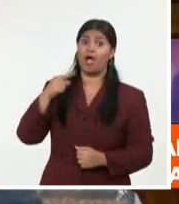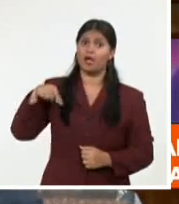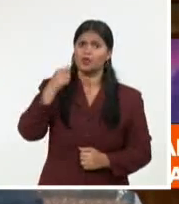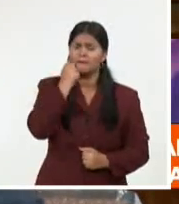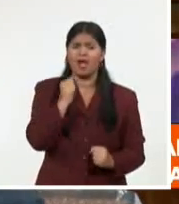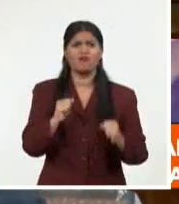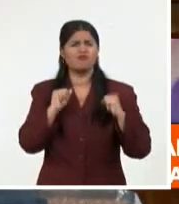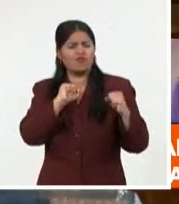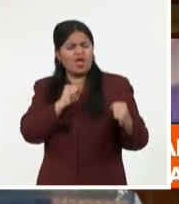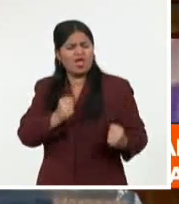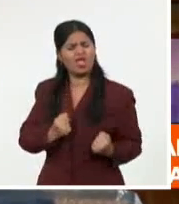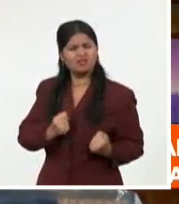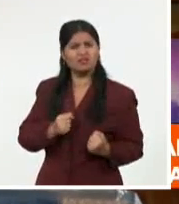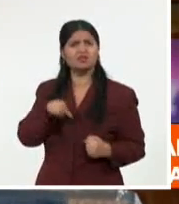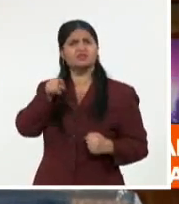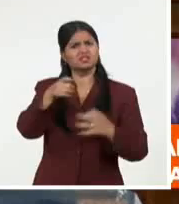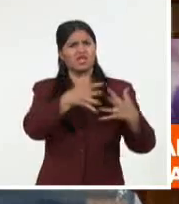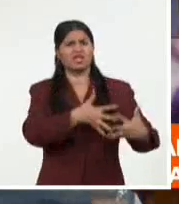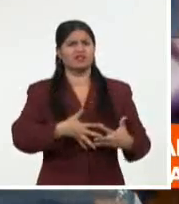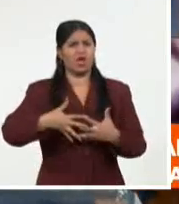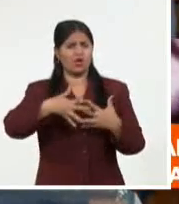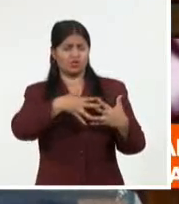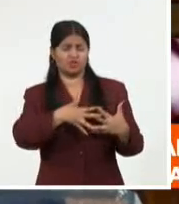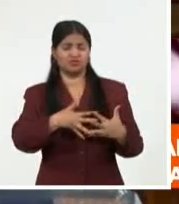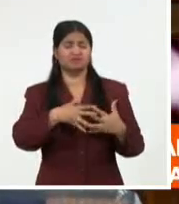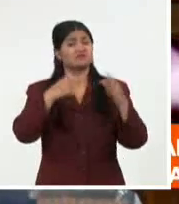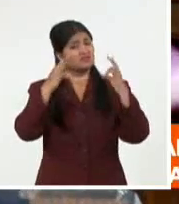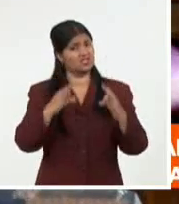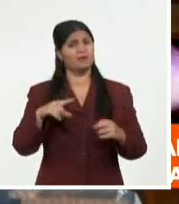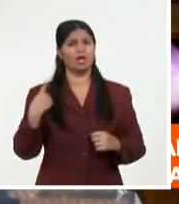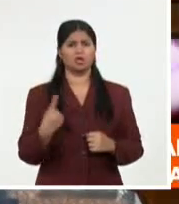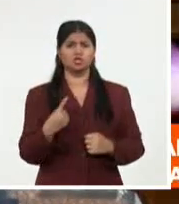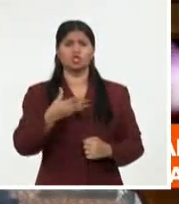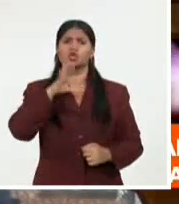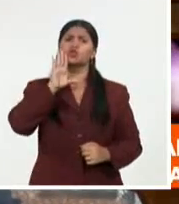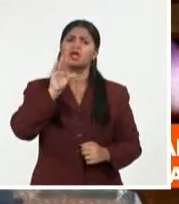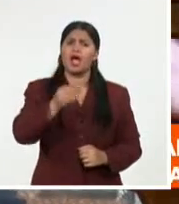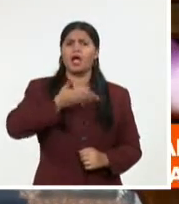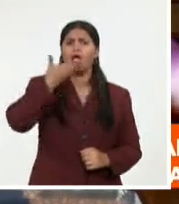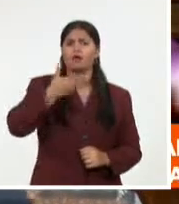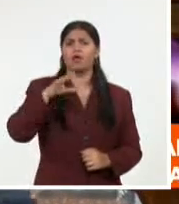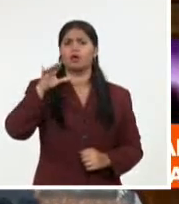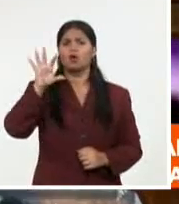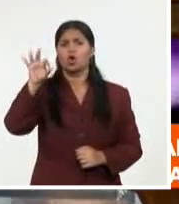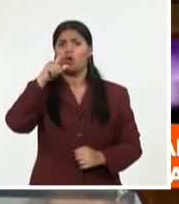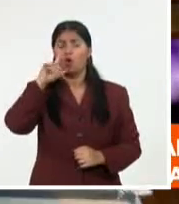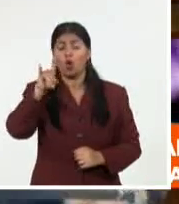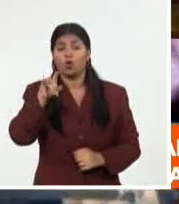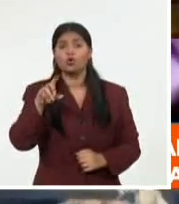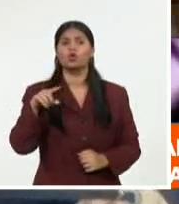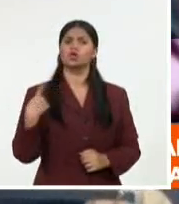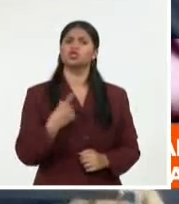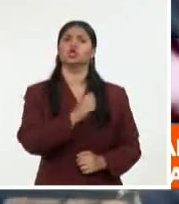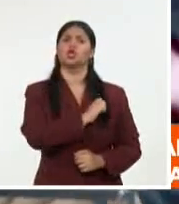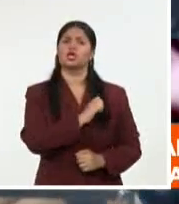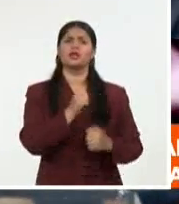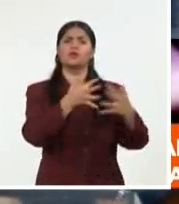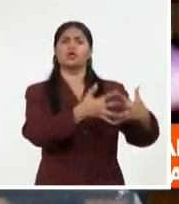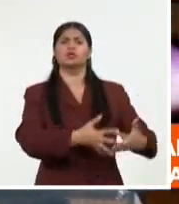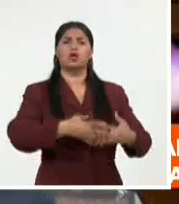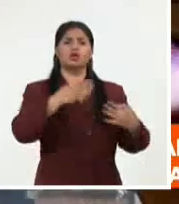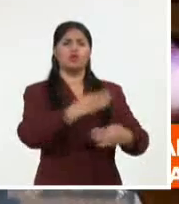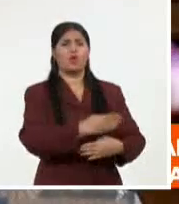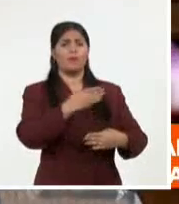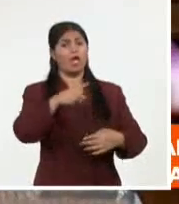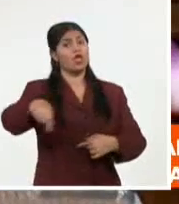manifiesta en el respaldo invariable en las Naciones Unidas a la resolución de condena a esta cruel política. Our